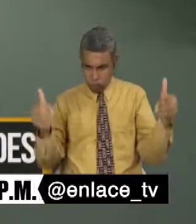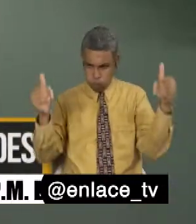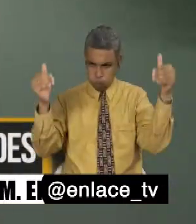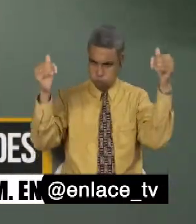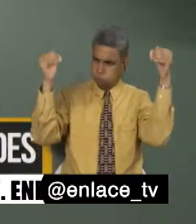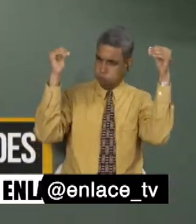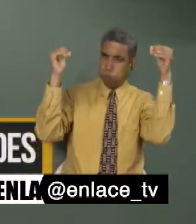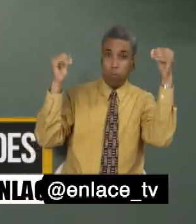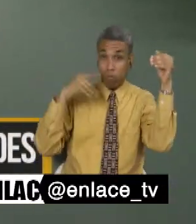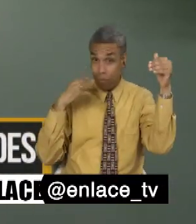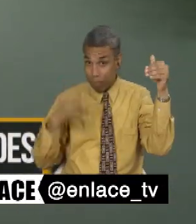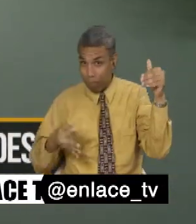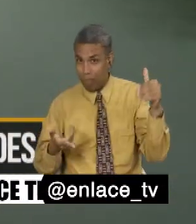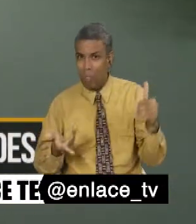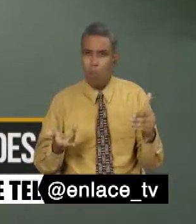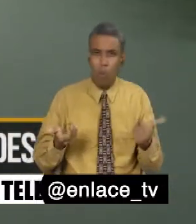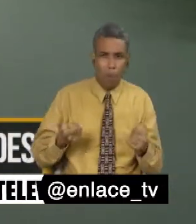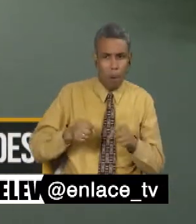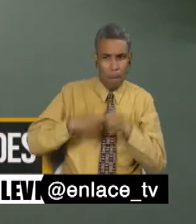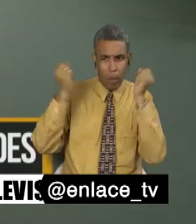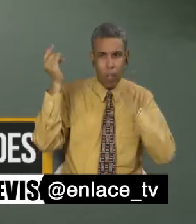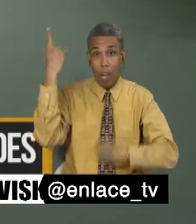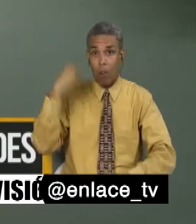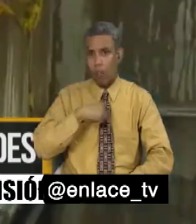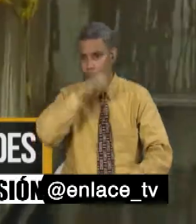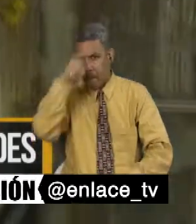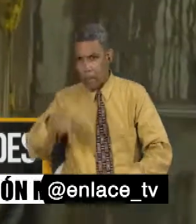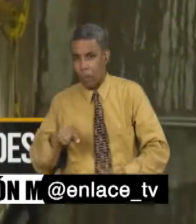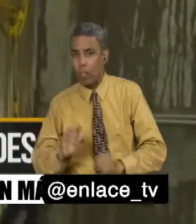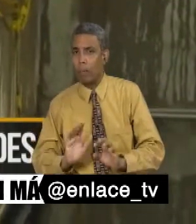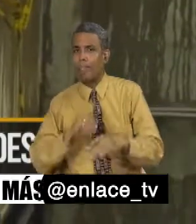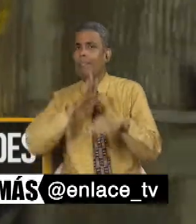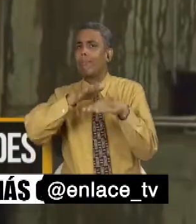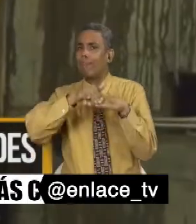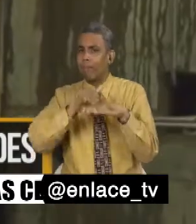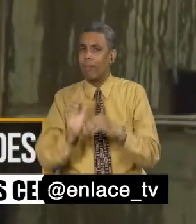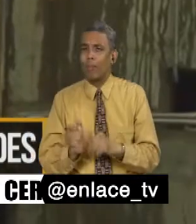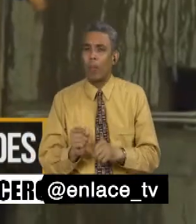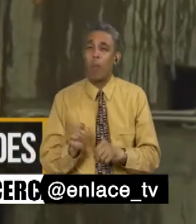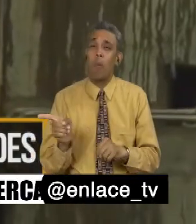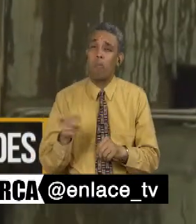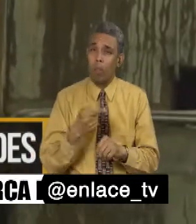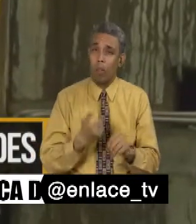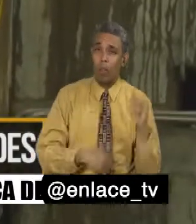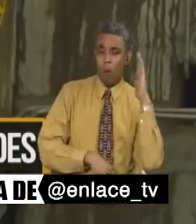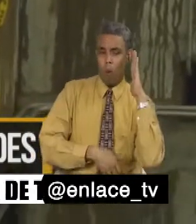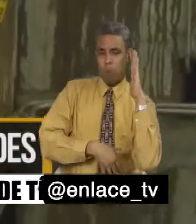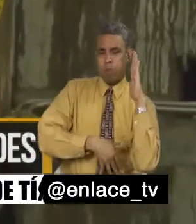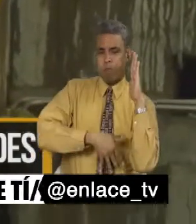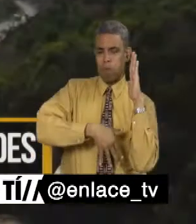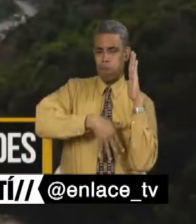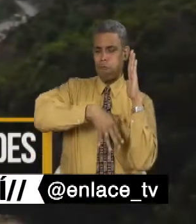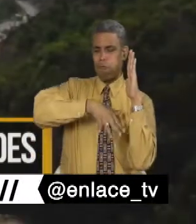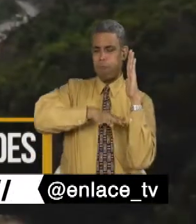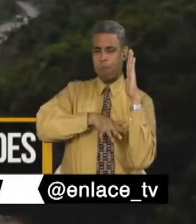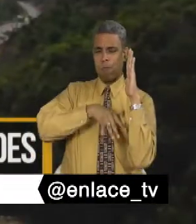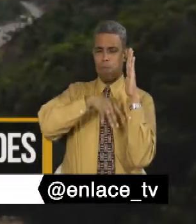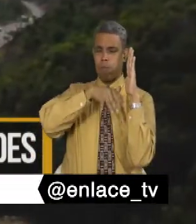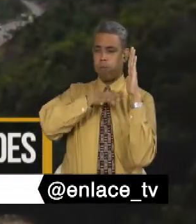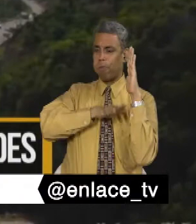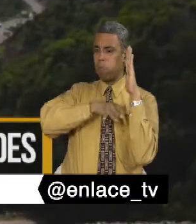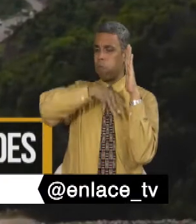igual forma, funcionarios de la empresa dieron a conocer las crecientes que han soportado el embalse Topocoro antes de copar su cuota